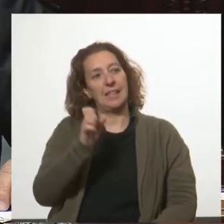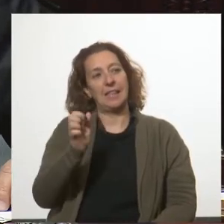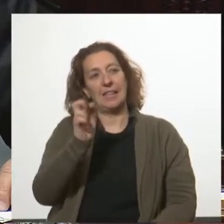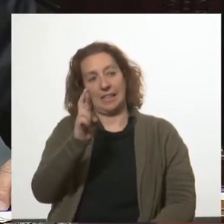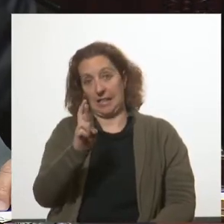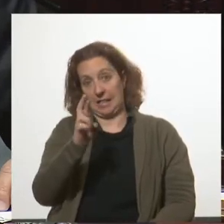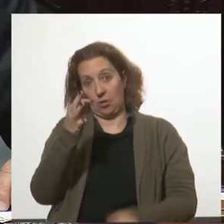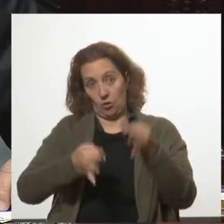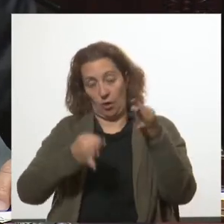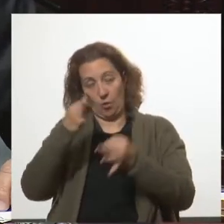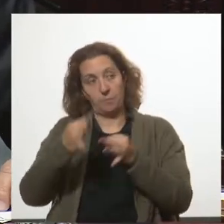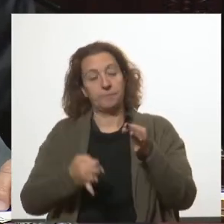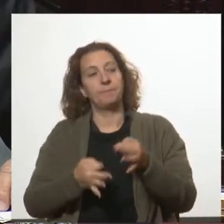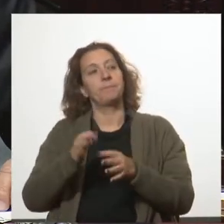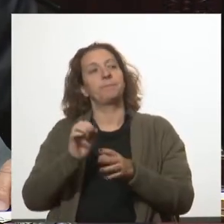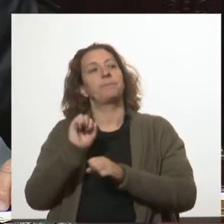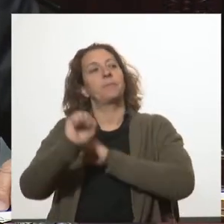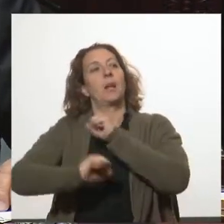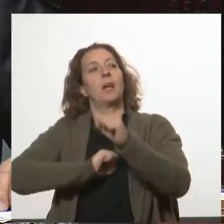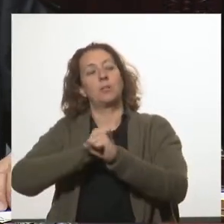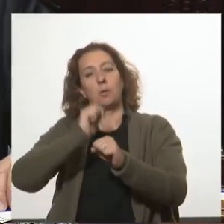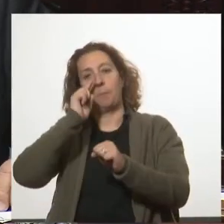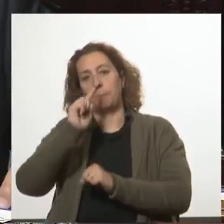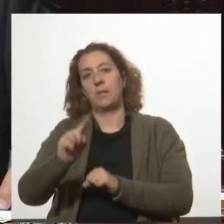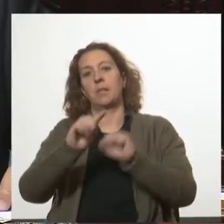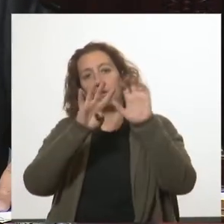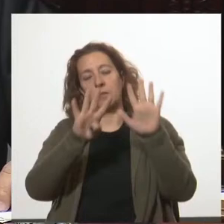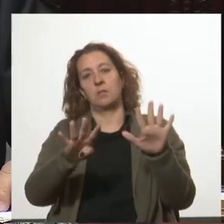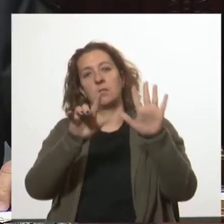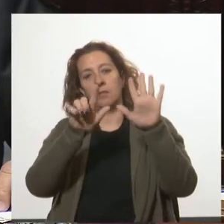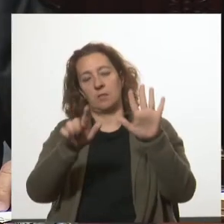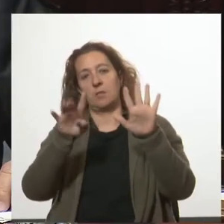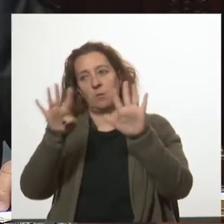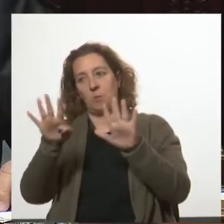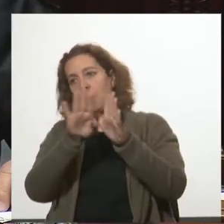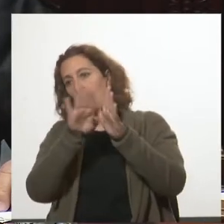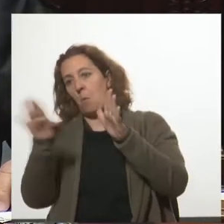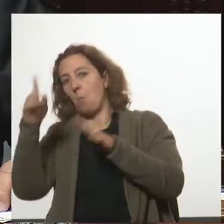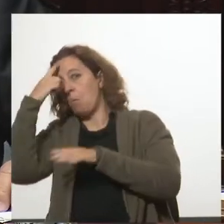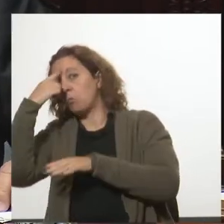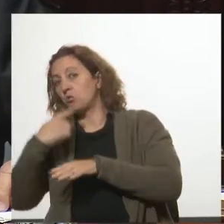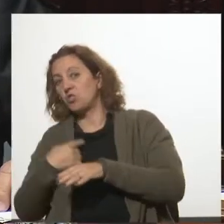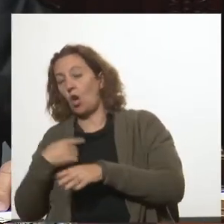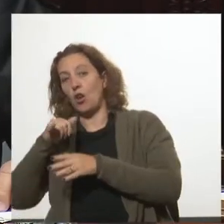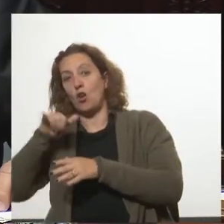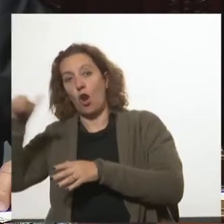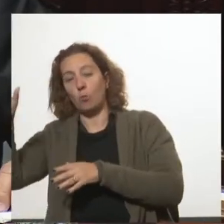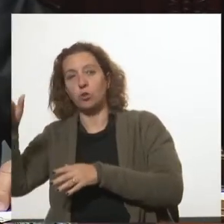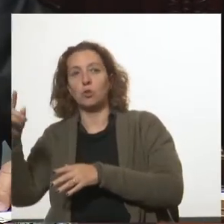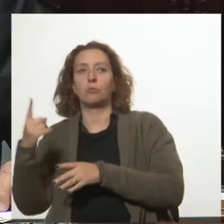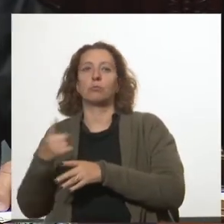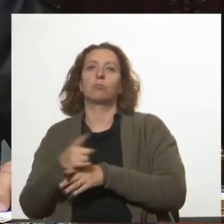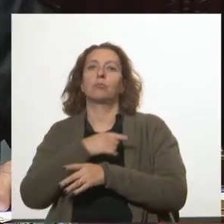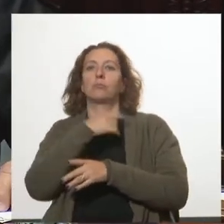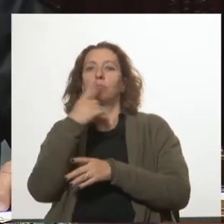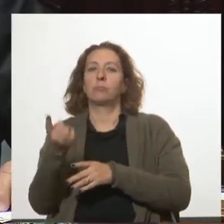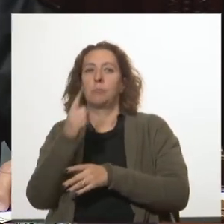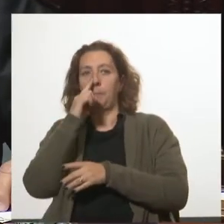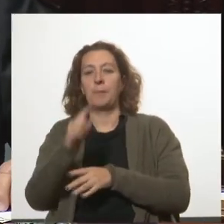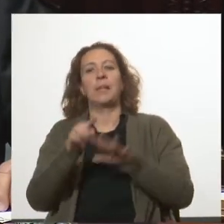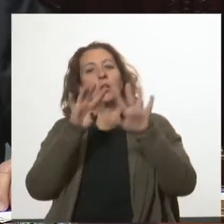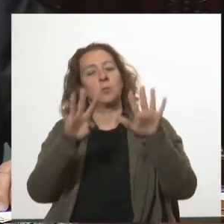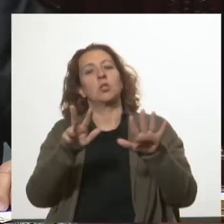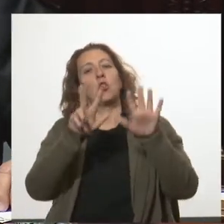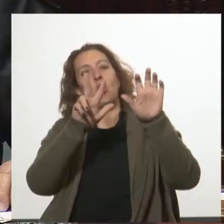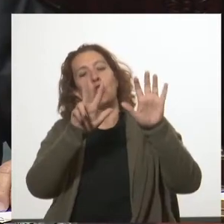en el 79 una parte fuera del museo aeronáutico en el 84 otra parte tuvo